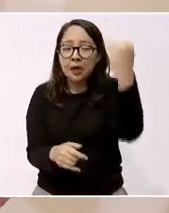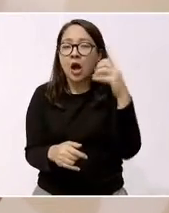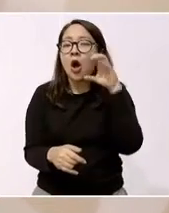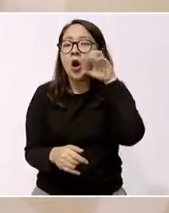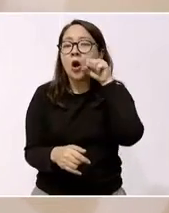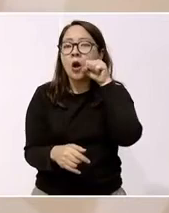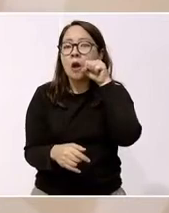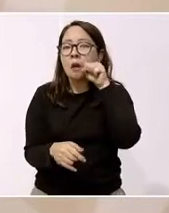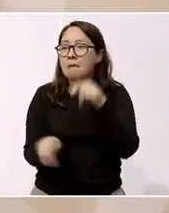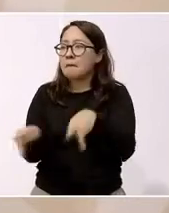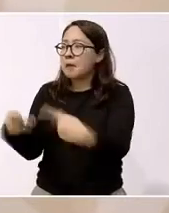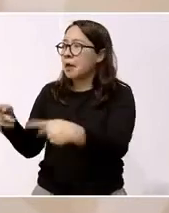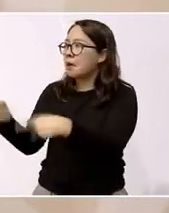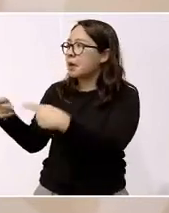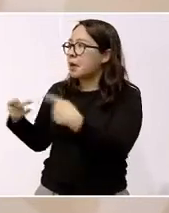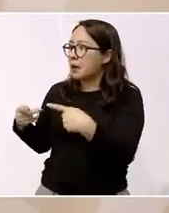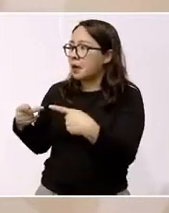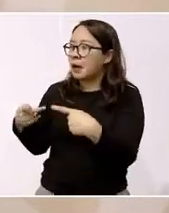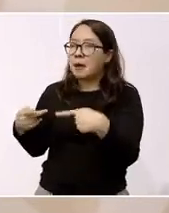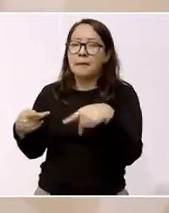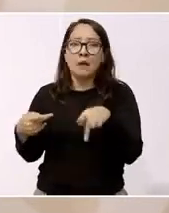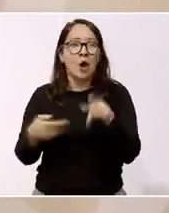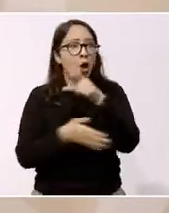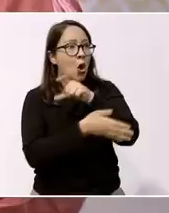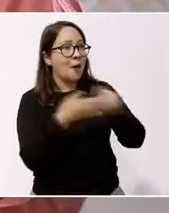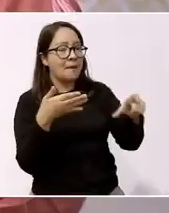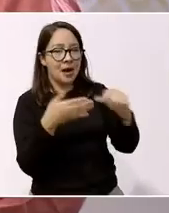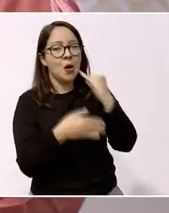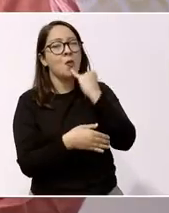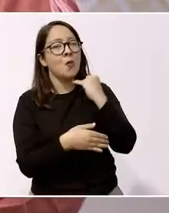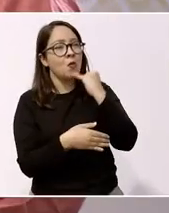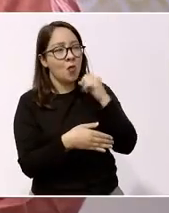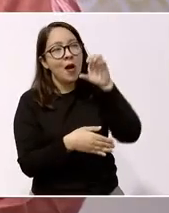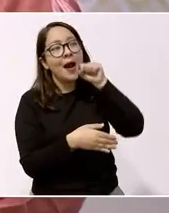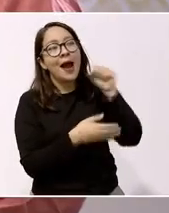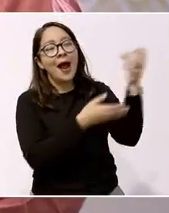y comprar jugo de naranja.